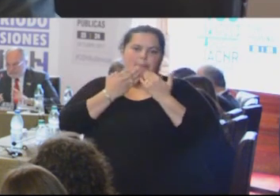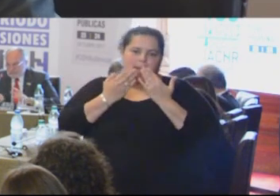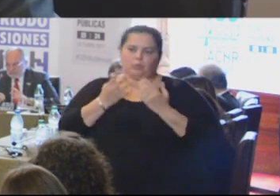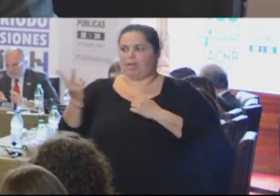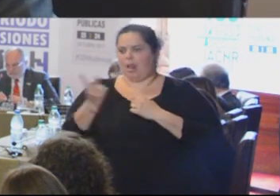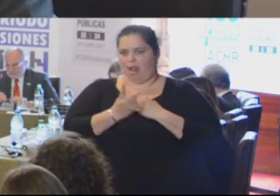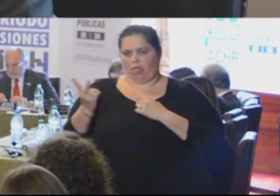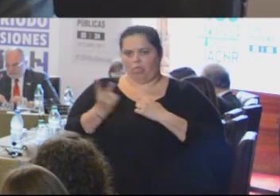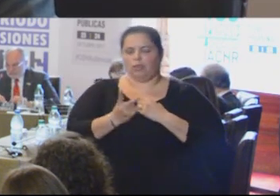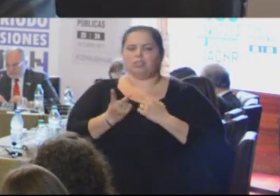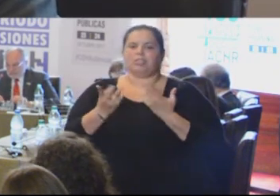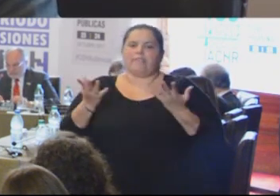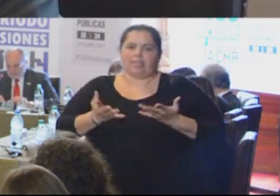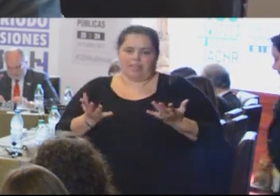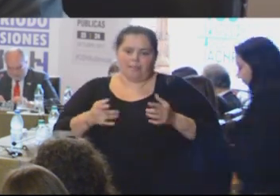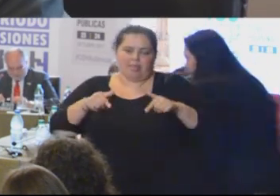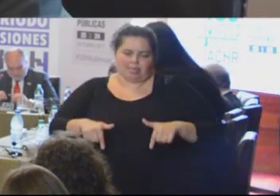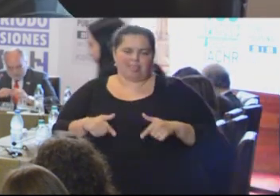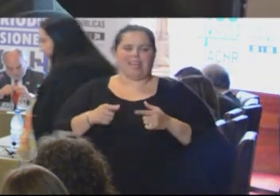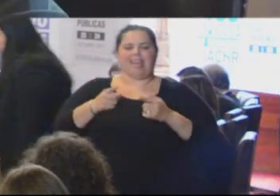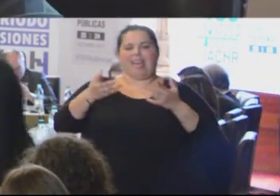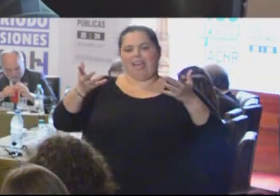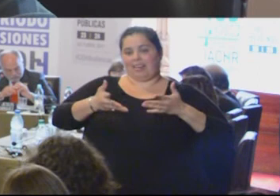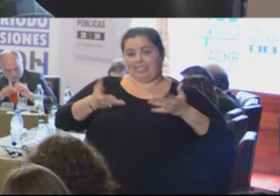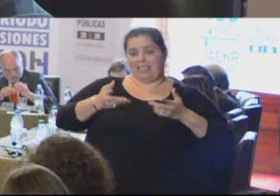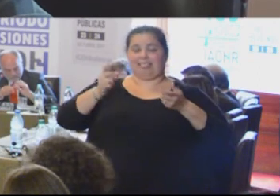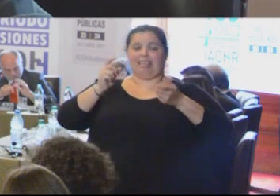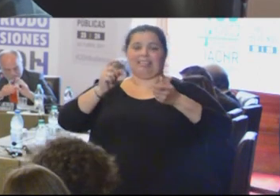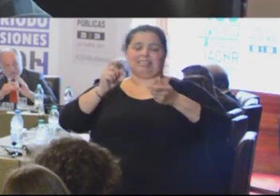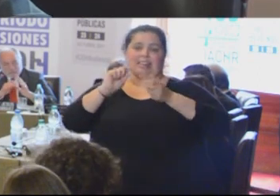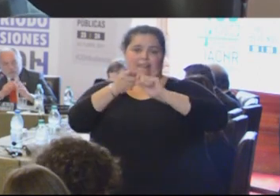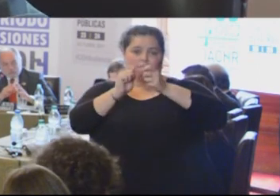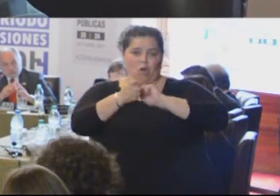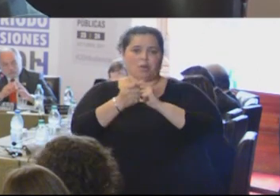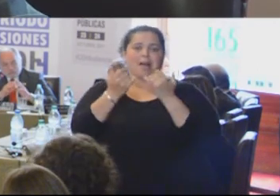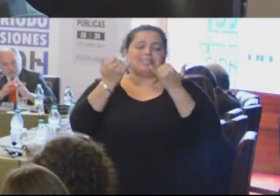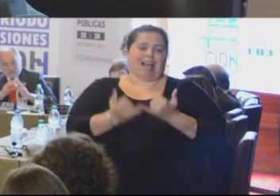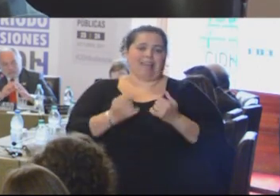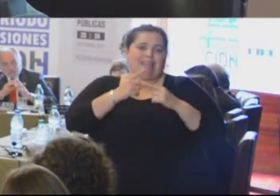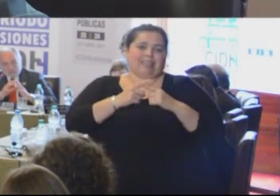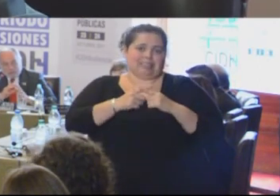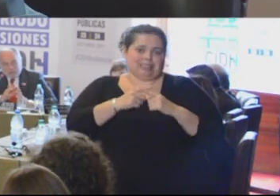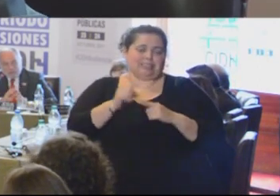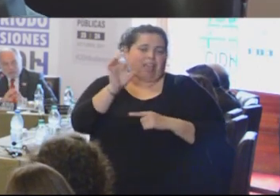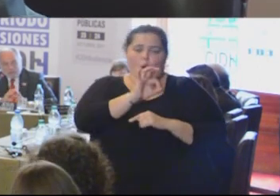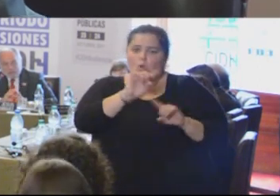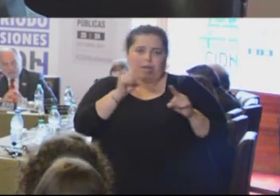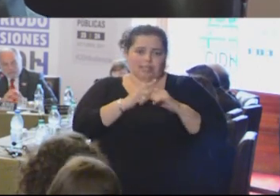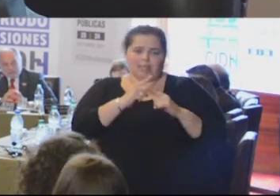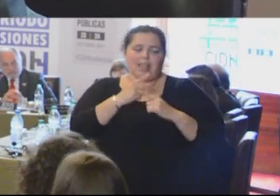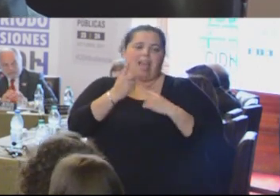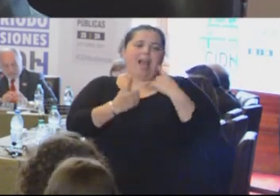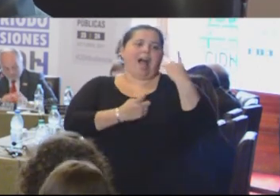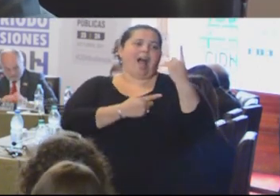recientes reformas existe o no alguna atribución que se haya otorgado a la